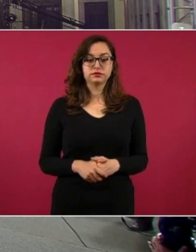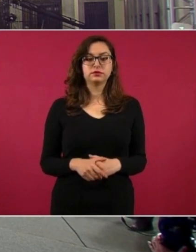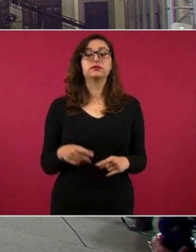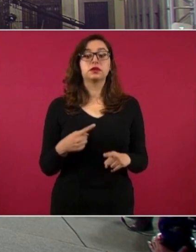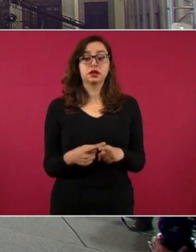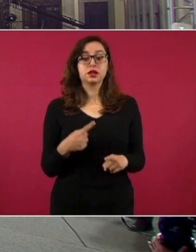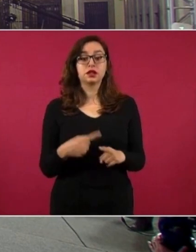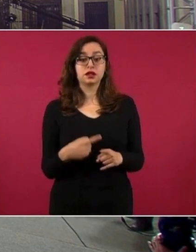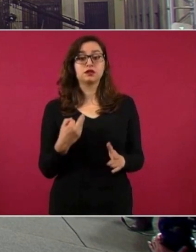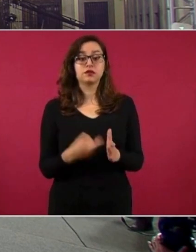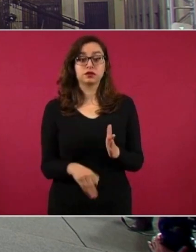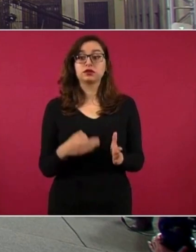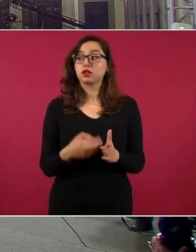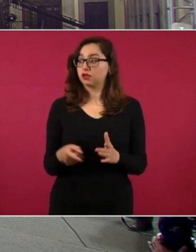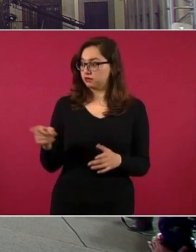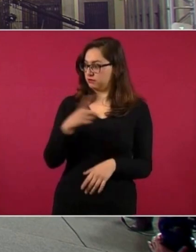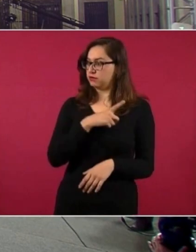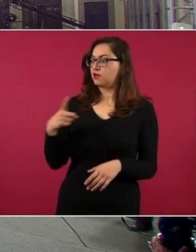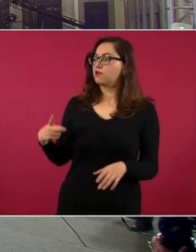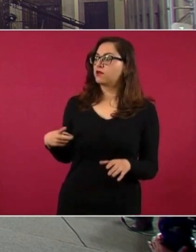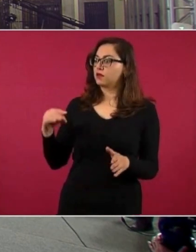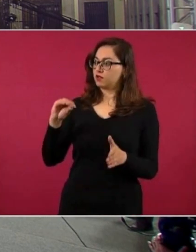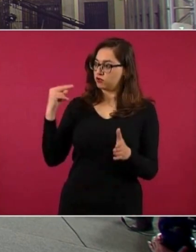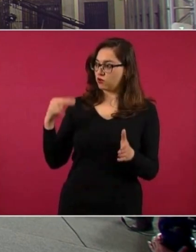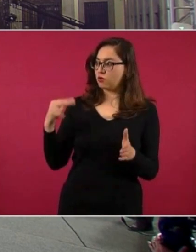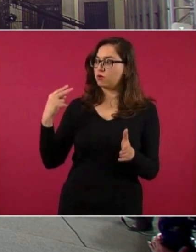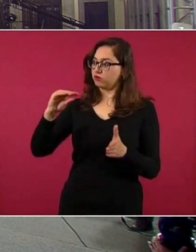Sí, pues hay que ponerlo.